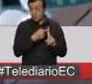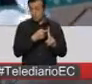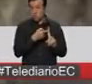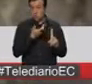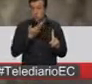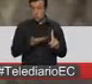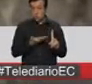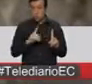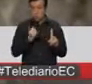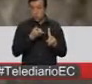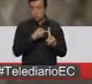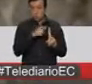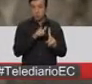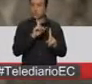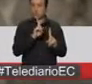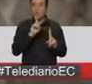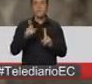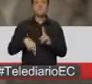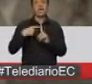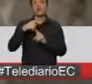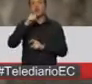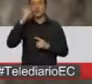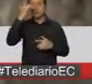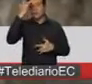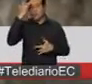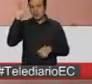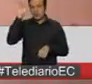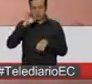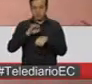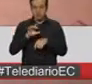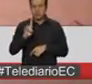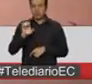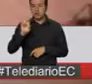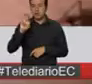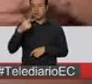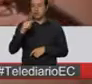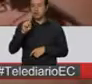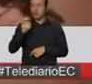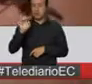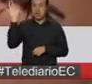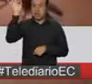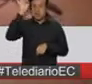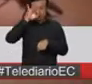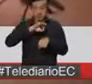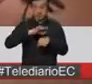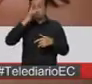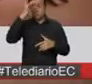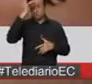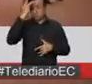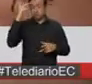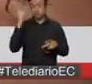se sumó un brote de dengue patología endémica en la región que es transmitida por la picadura del mosquito aedes